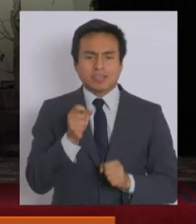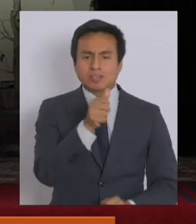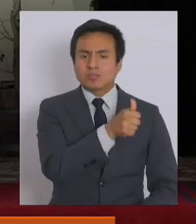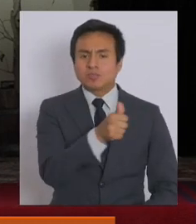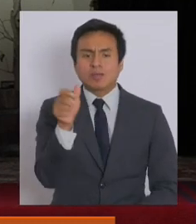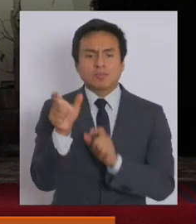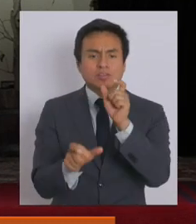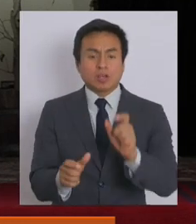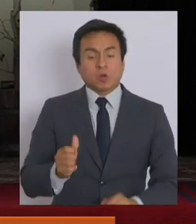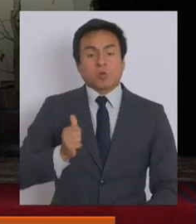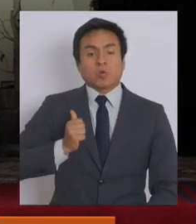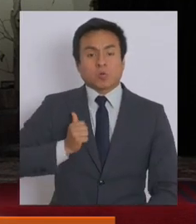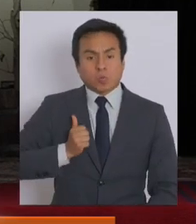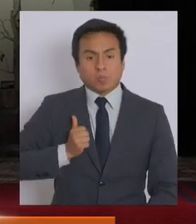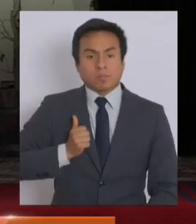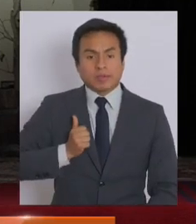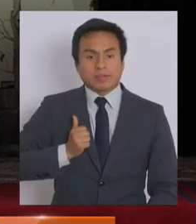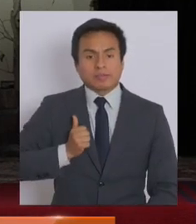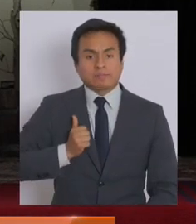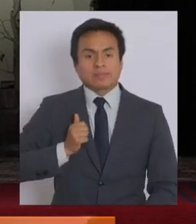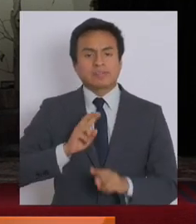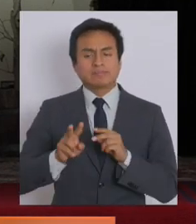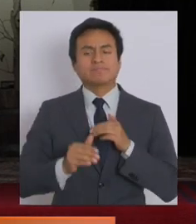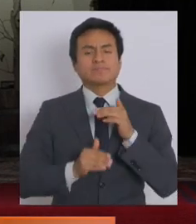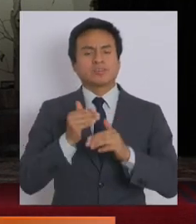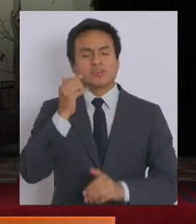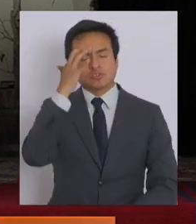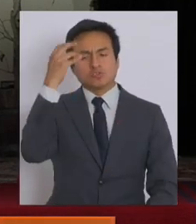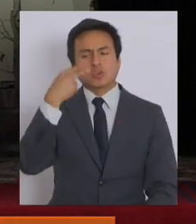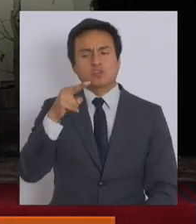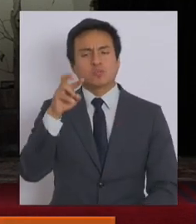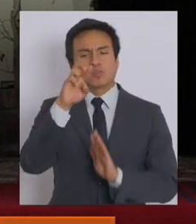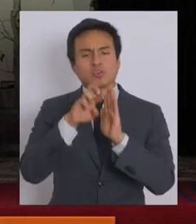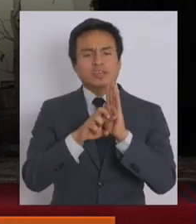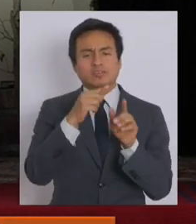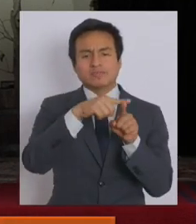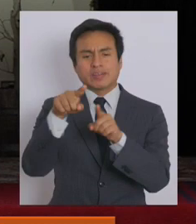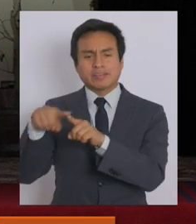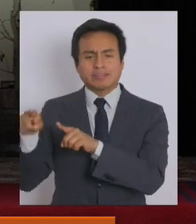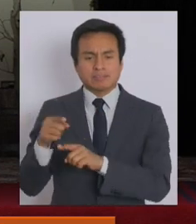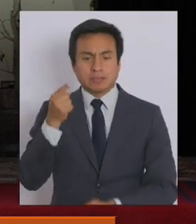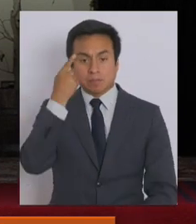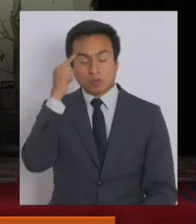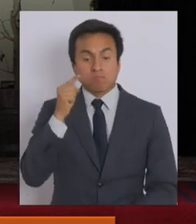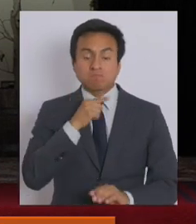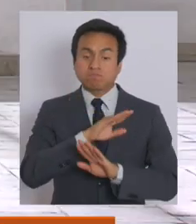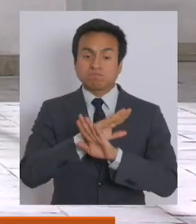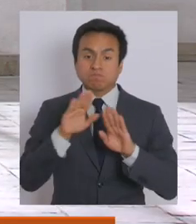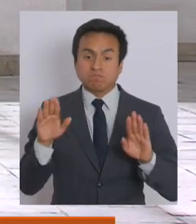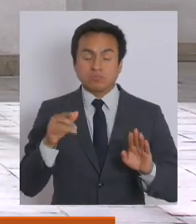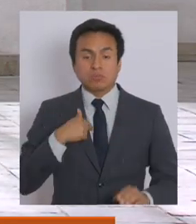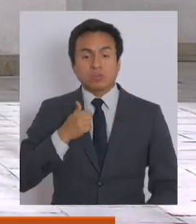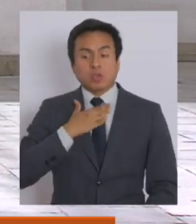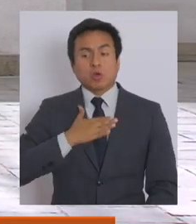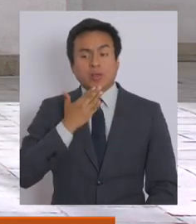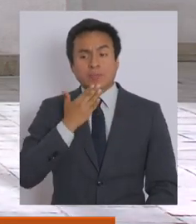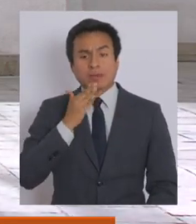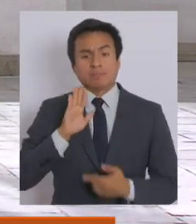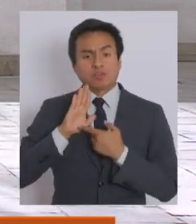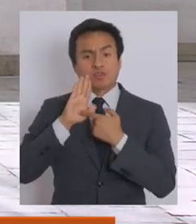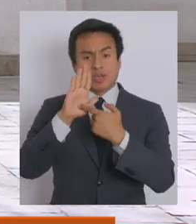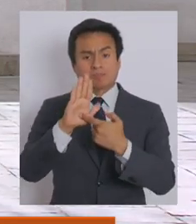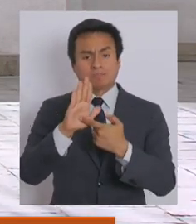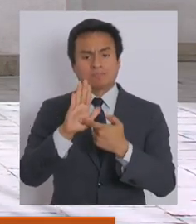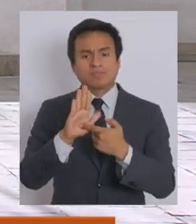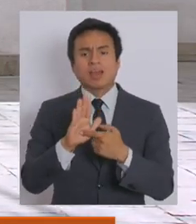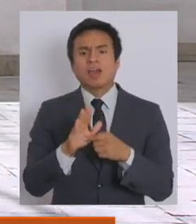de cumplir y llevar adelante sus sueños y sus proyectos. Pero finalmente, yo quisiera también mencionar